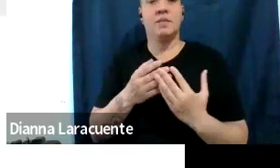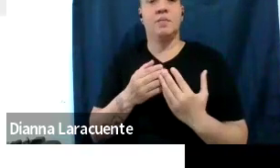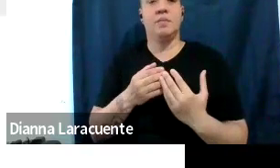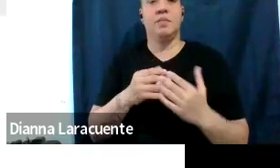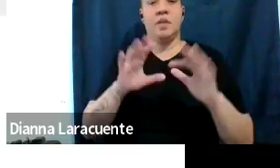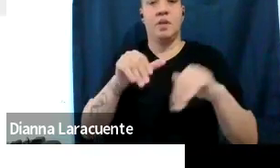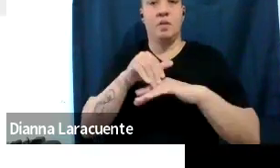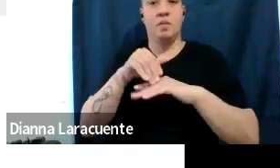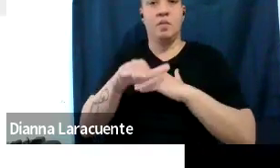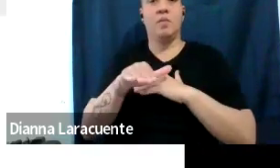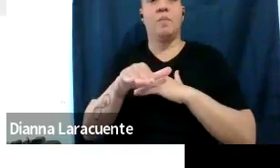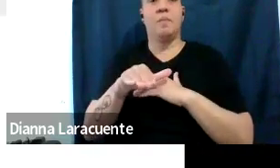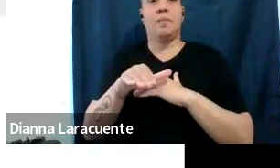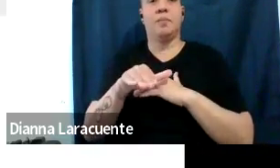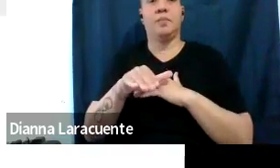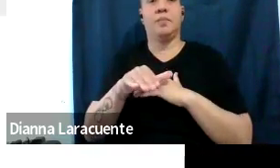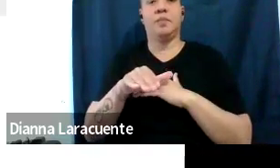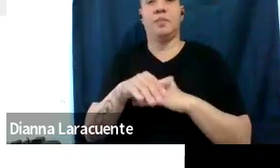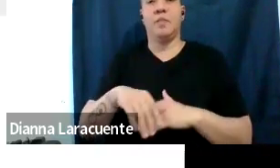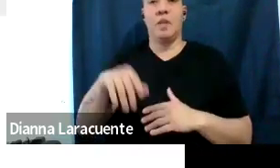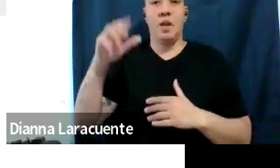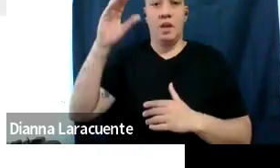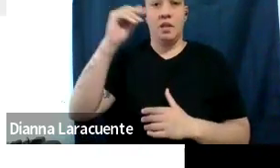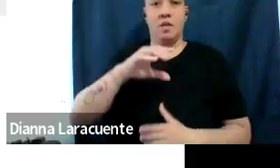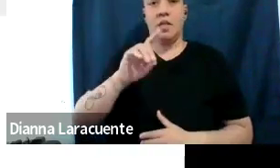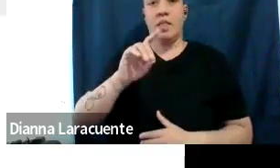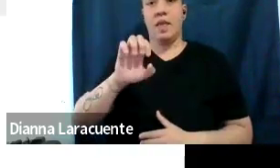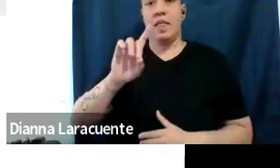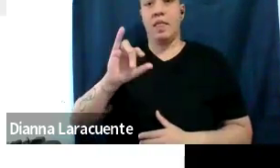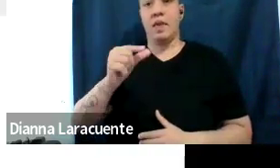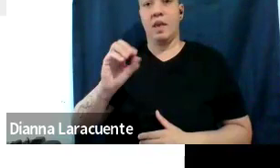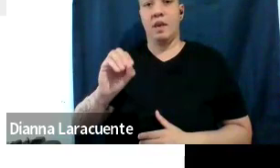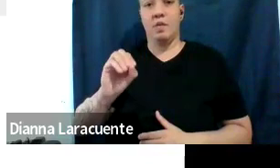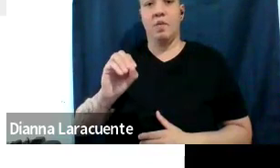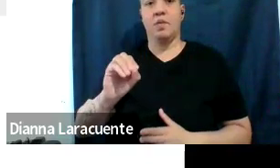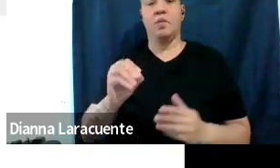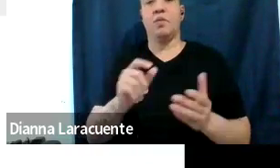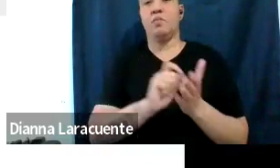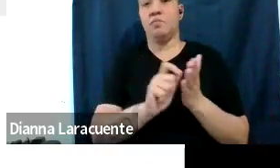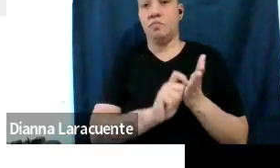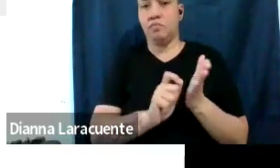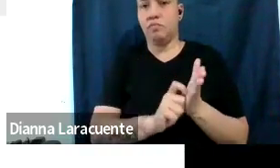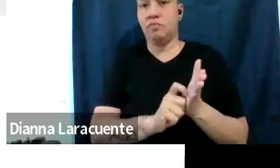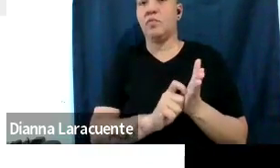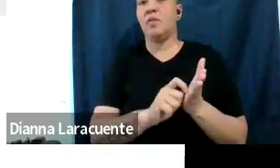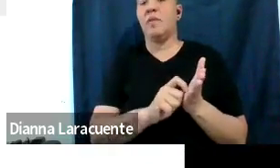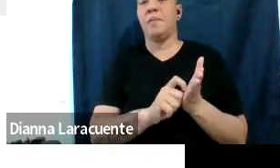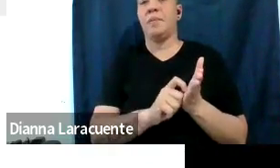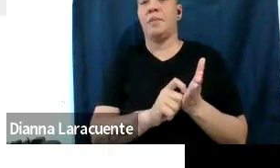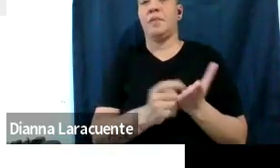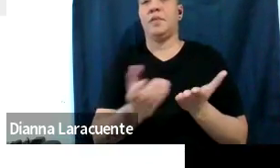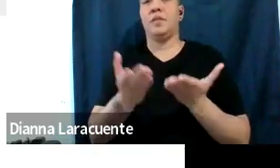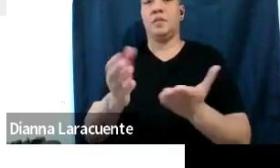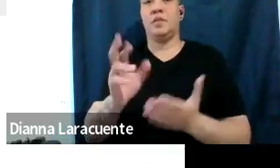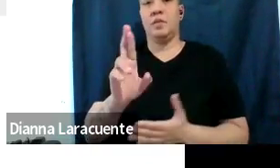escribimos y enviamos un mensaje. El señor de Diego fue portavoz del amplio documento y lo puso en manos de Roosevelt.